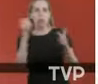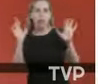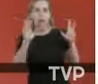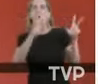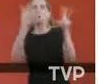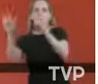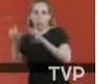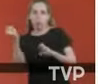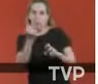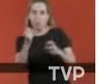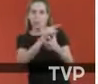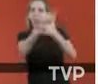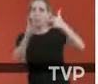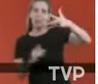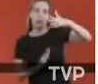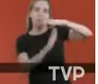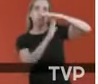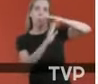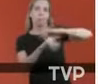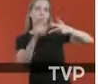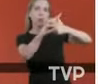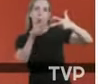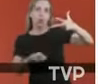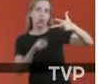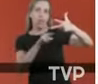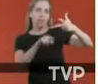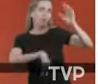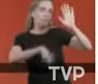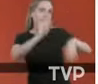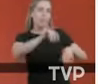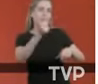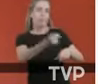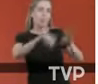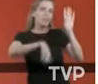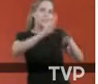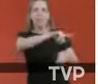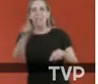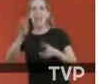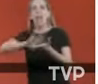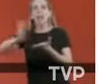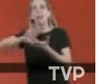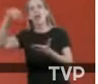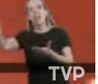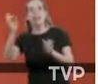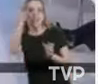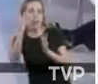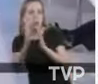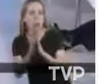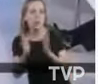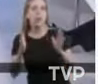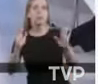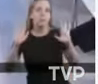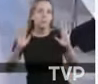que están primero que la odiosa deuda externa. Disculpen, agradezco, si la verdad